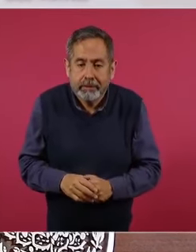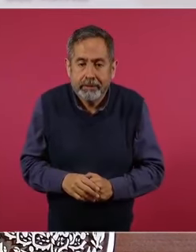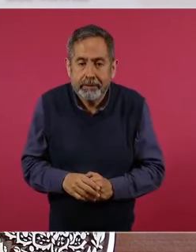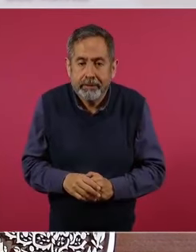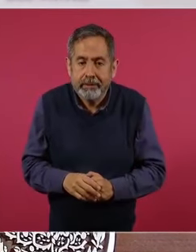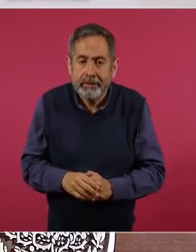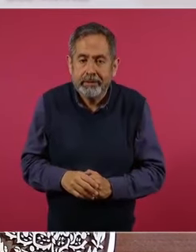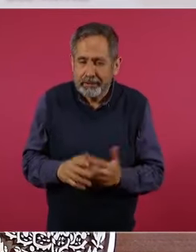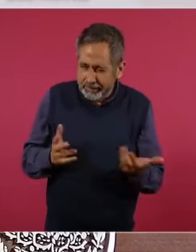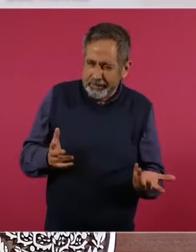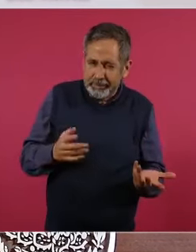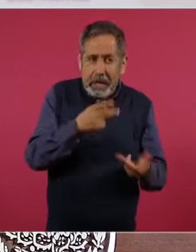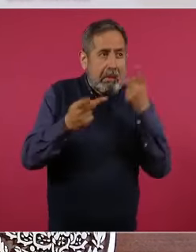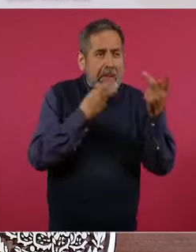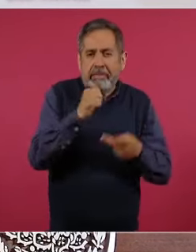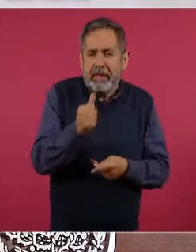sea,